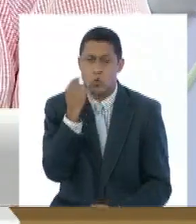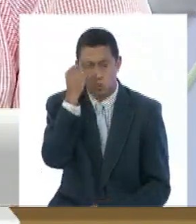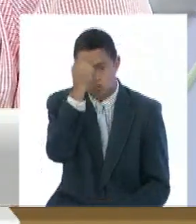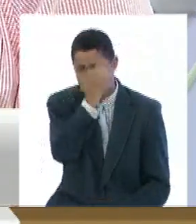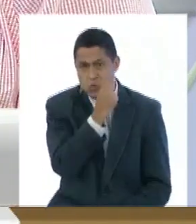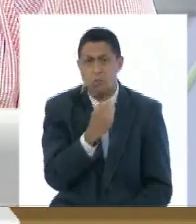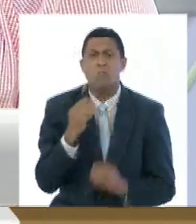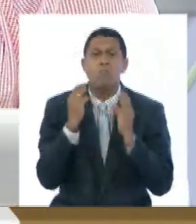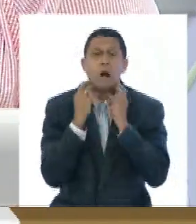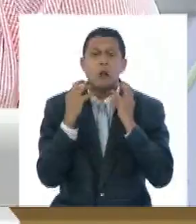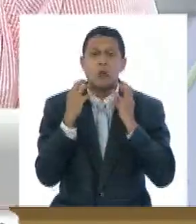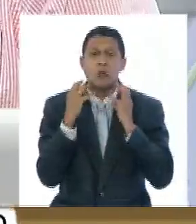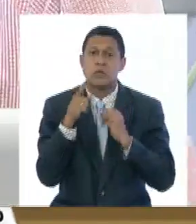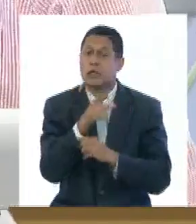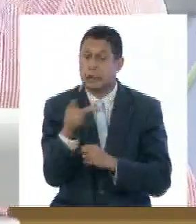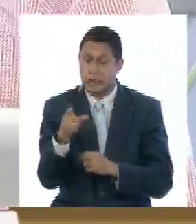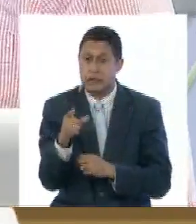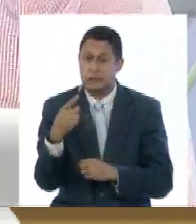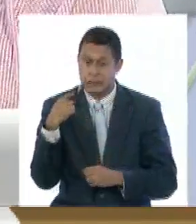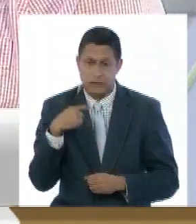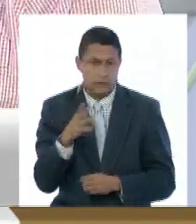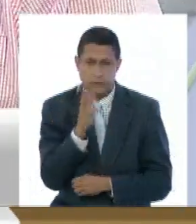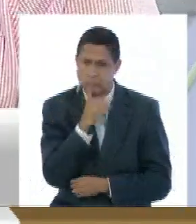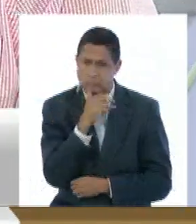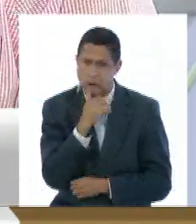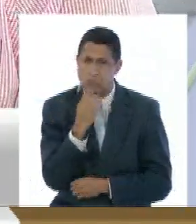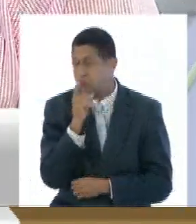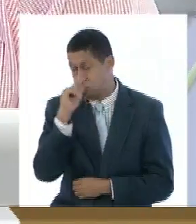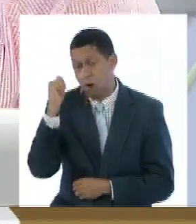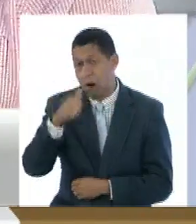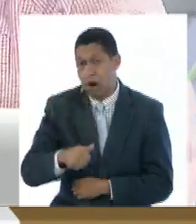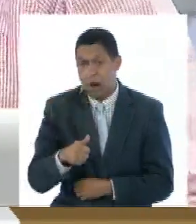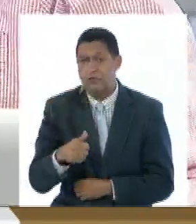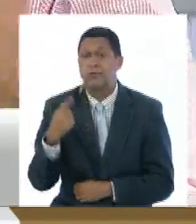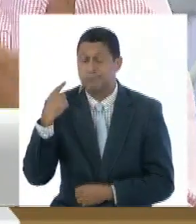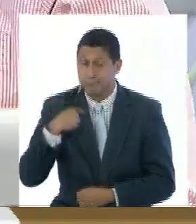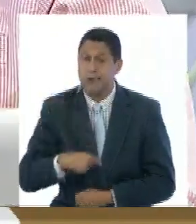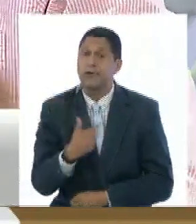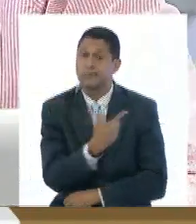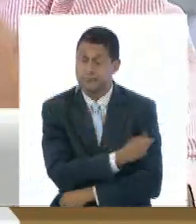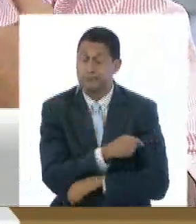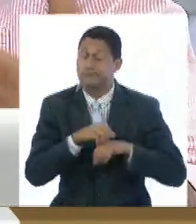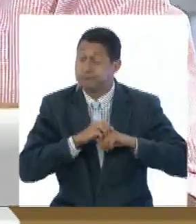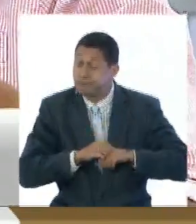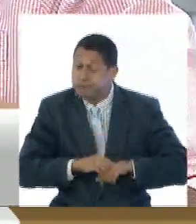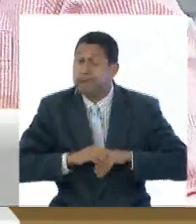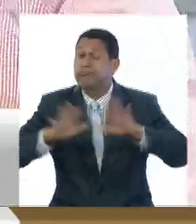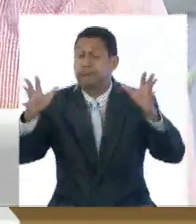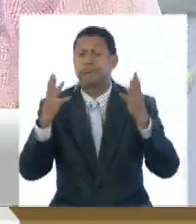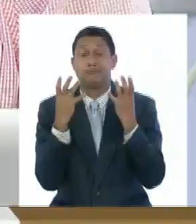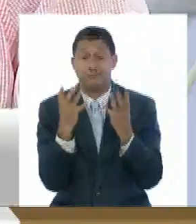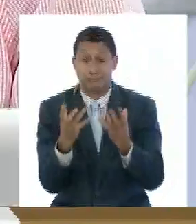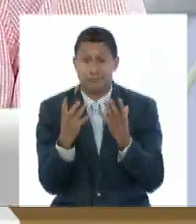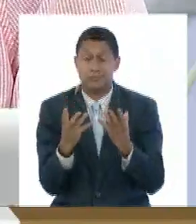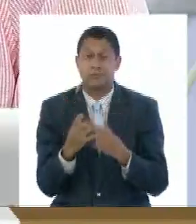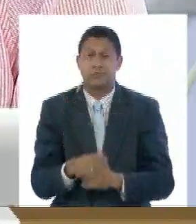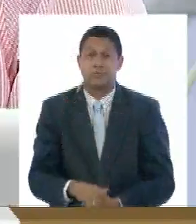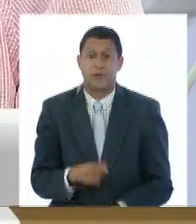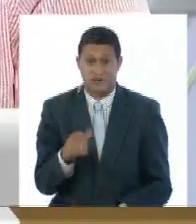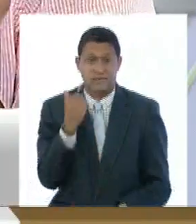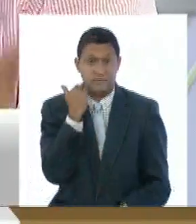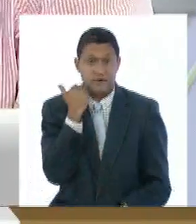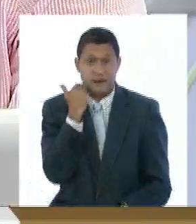es una de las vacunas que tenemos en déficit hace ya mucho tiempo y hemos tenido una epidemia gigantesca de este